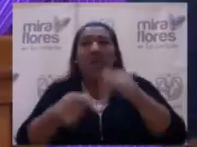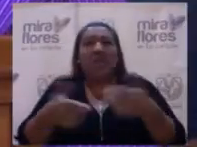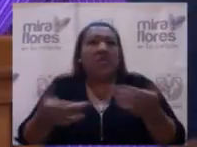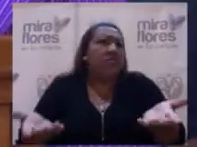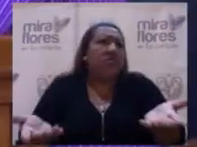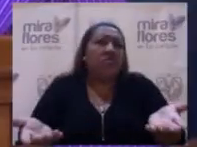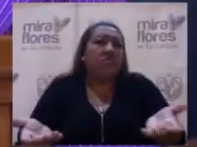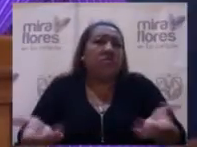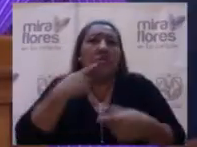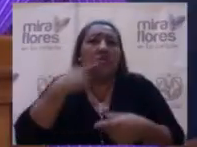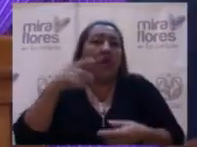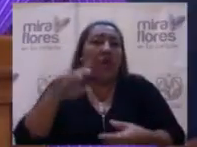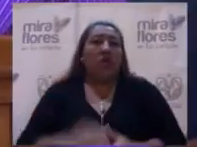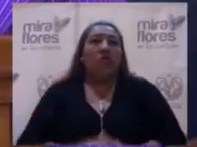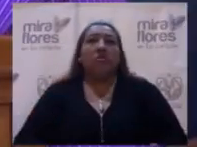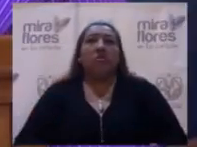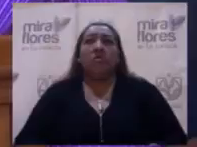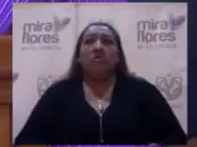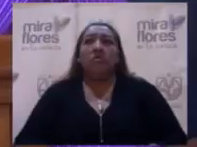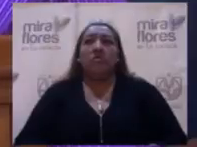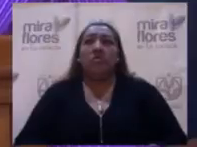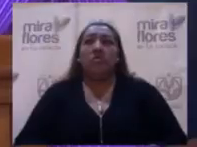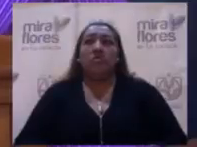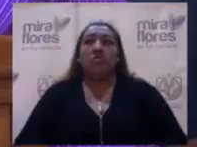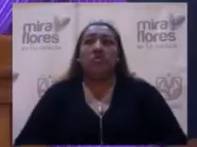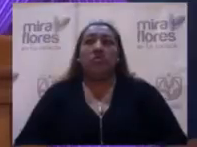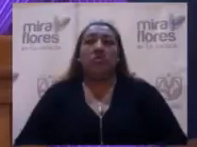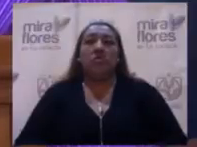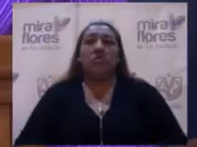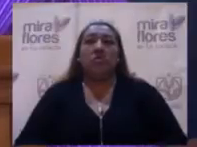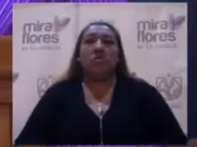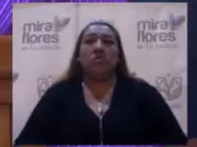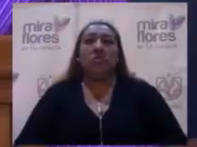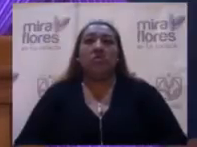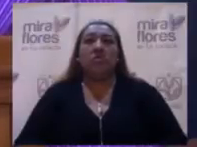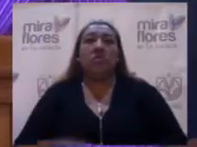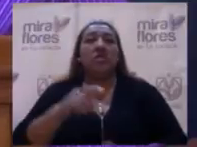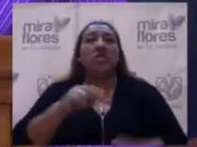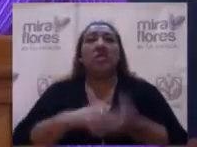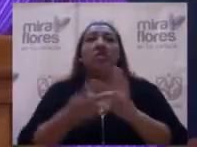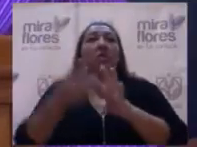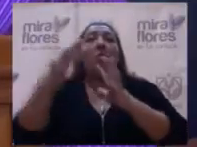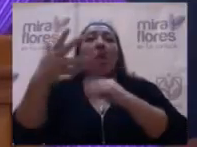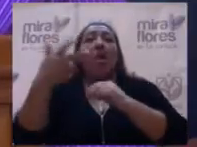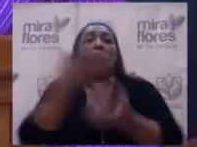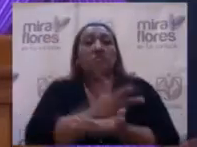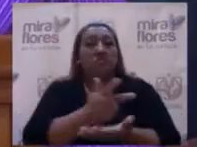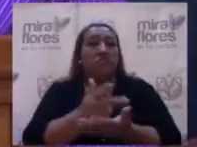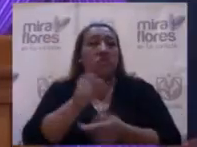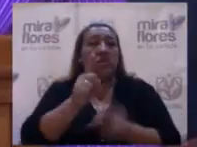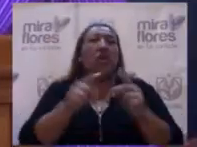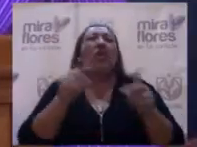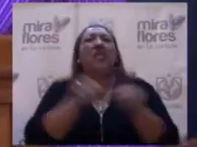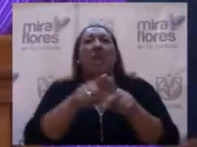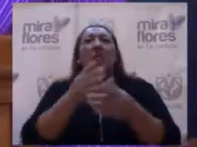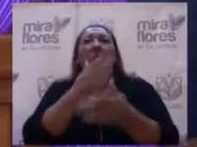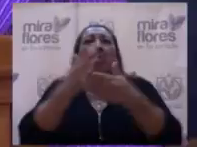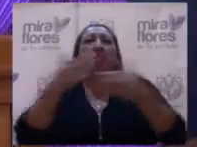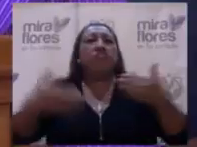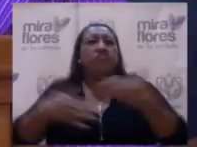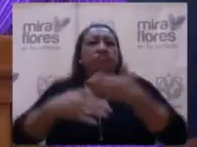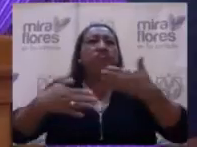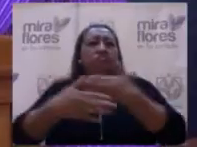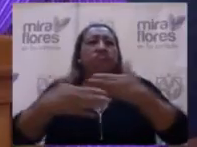peor. Y no solamente es el déficit, sino también es el tránsito.